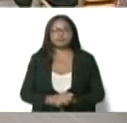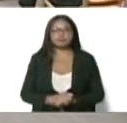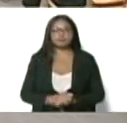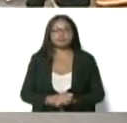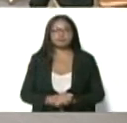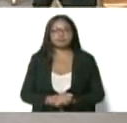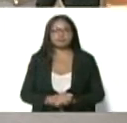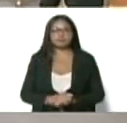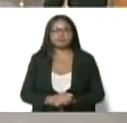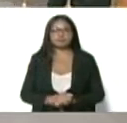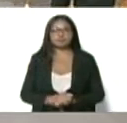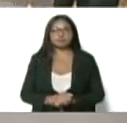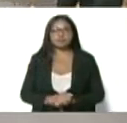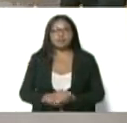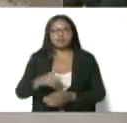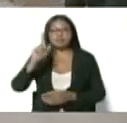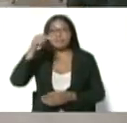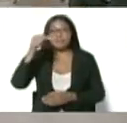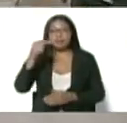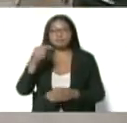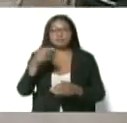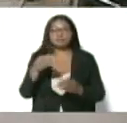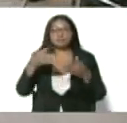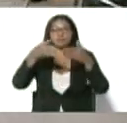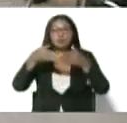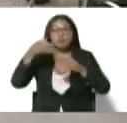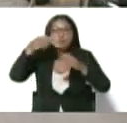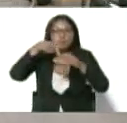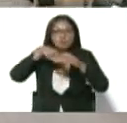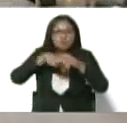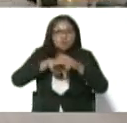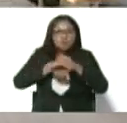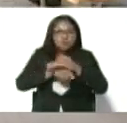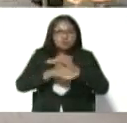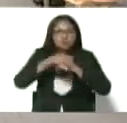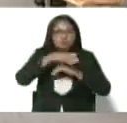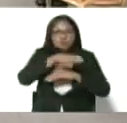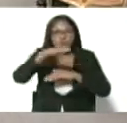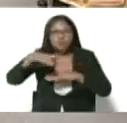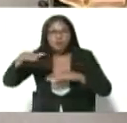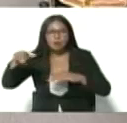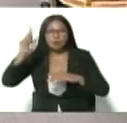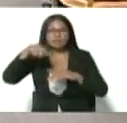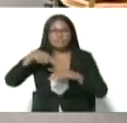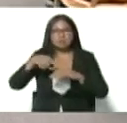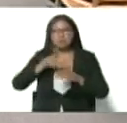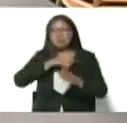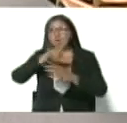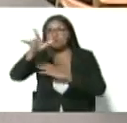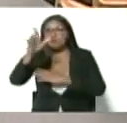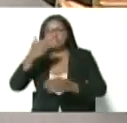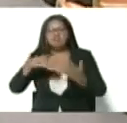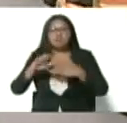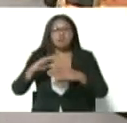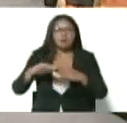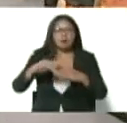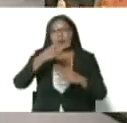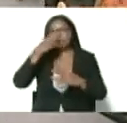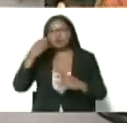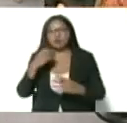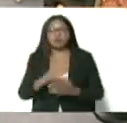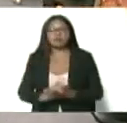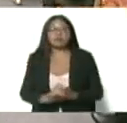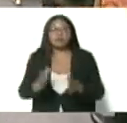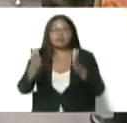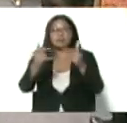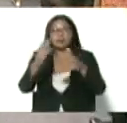en cargas de submarinos y en cargas de aviones inundando de panamá hasta méxico